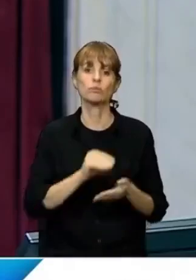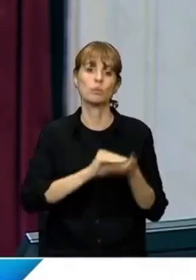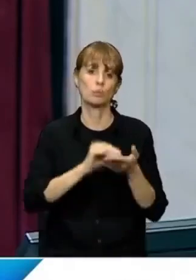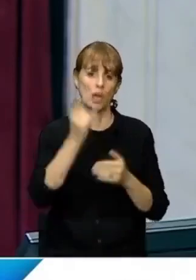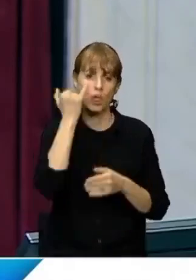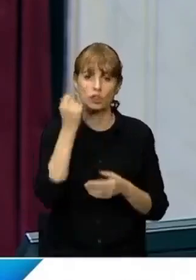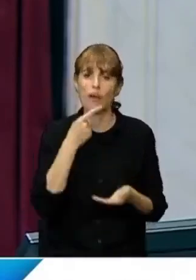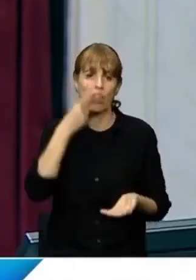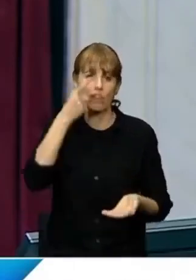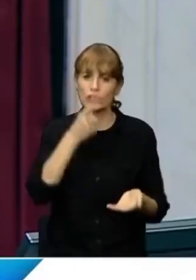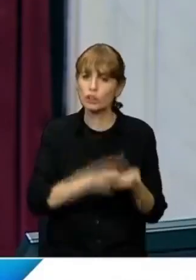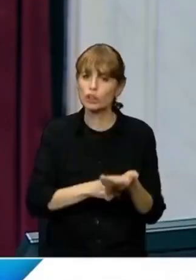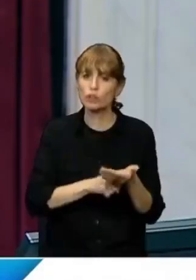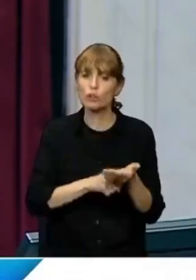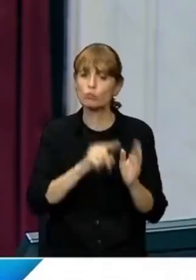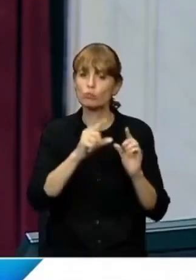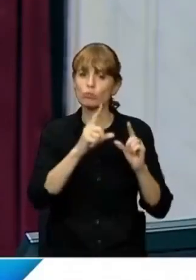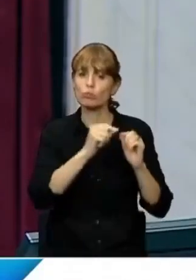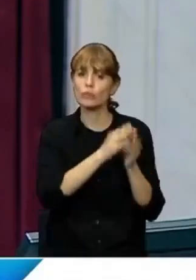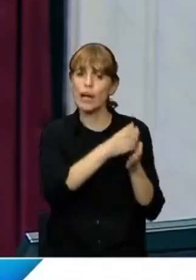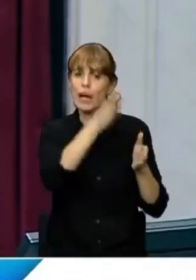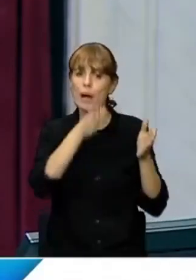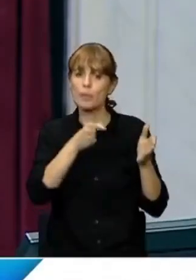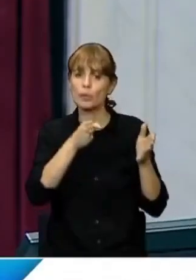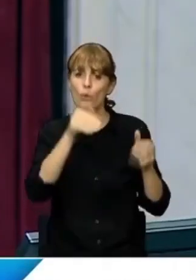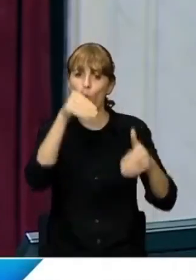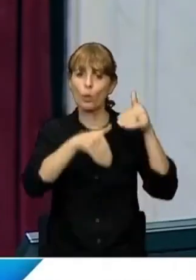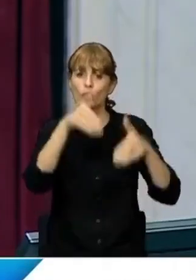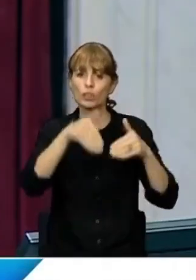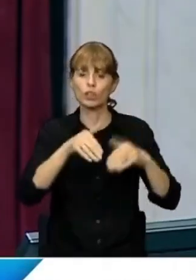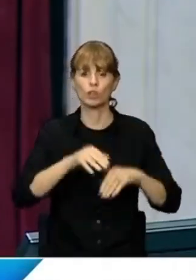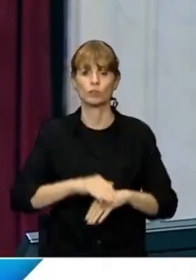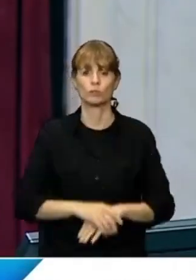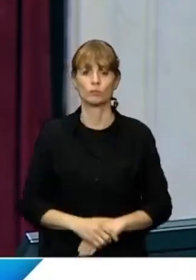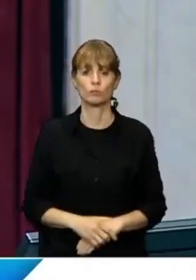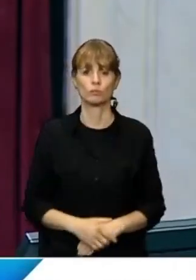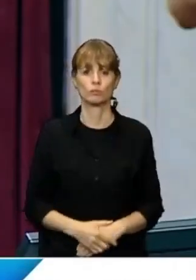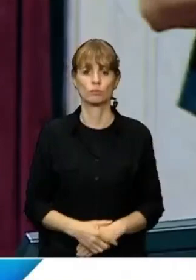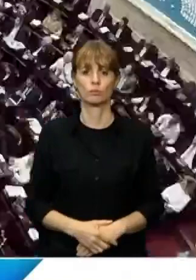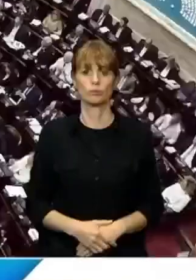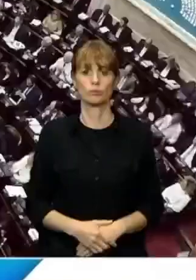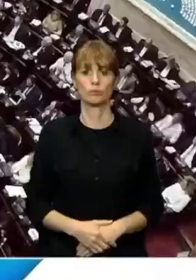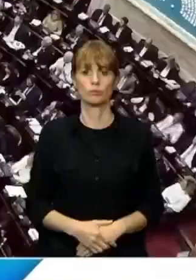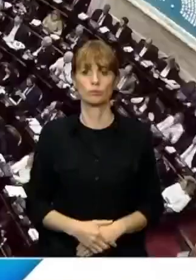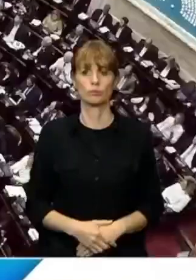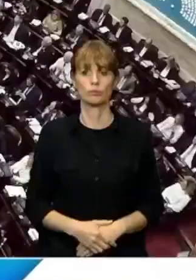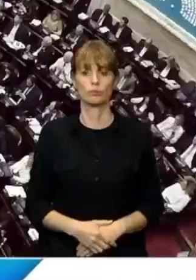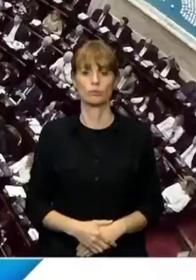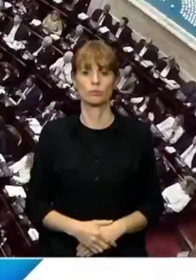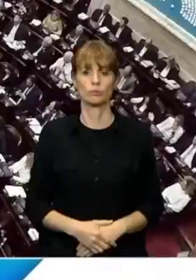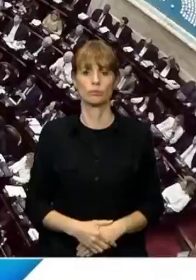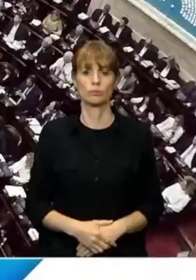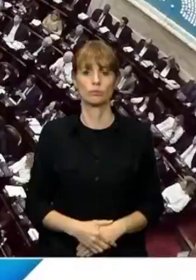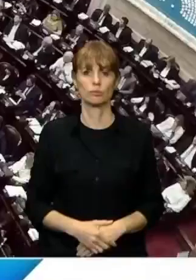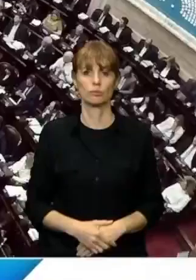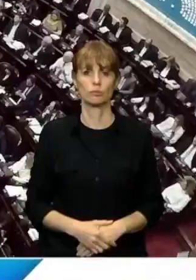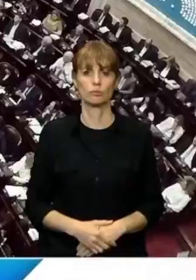capítulo, se ha sometido. ¿Qué? Sí, diputado Ferraro, tiene la palabra.